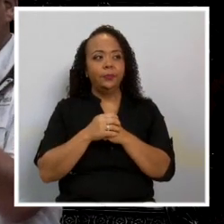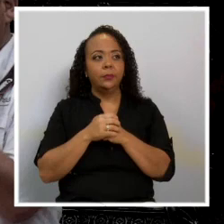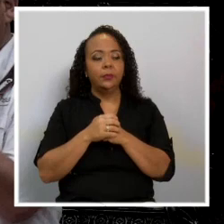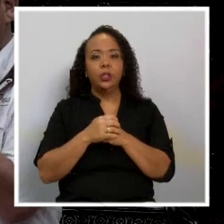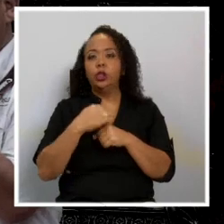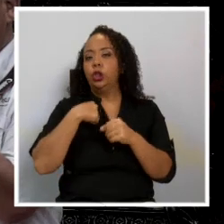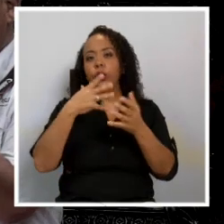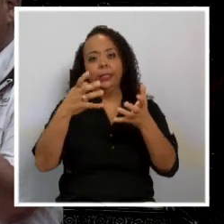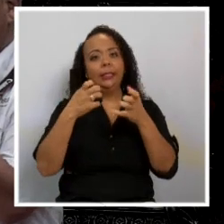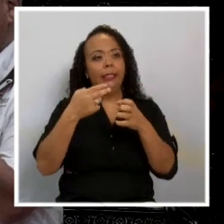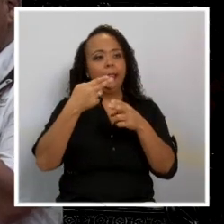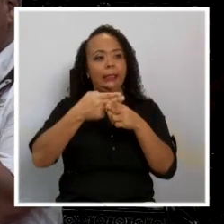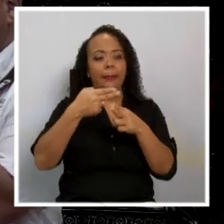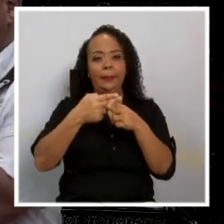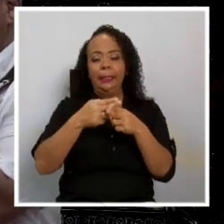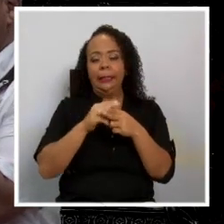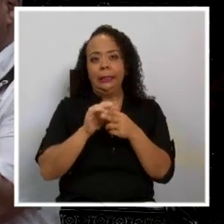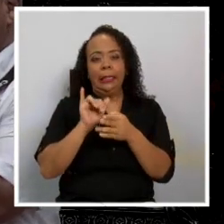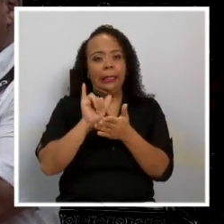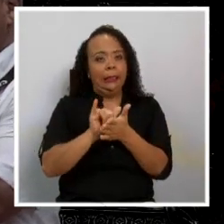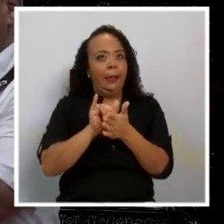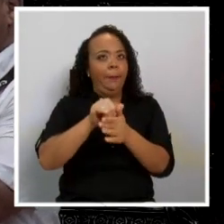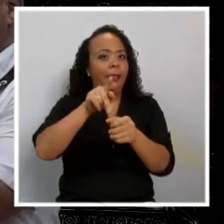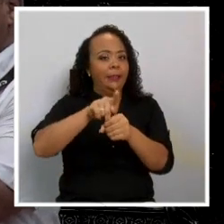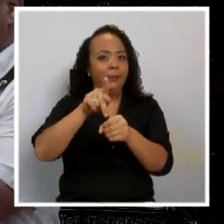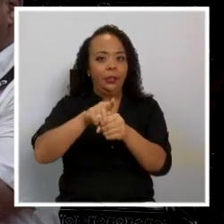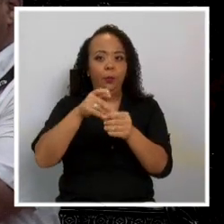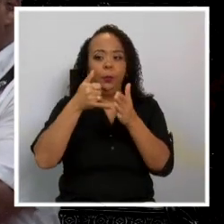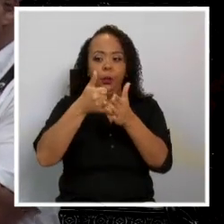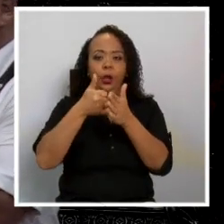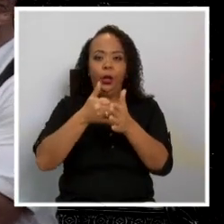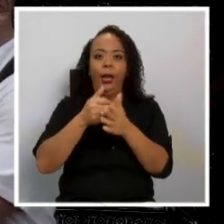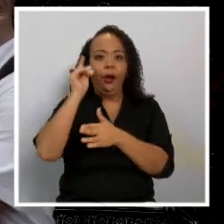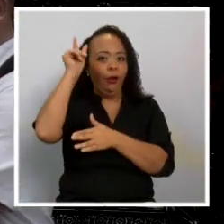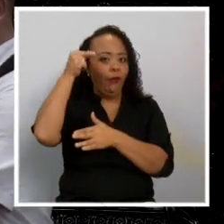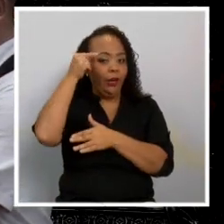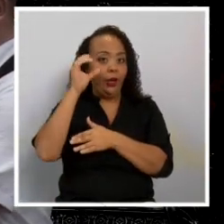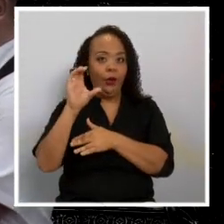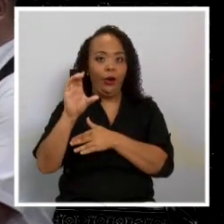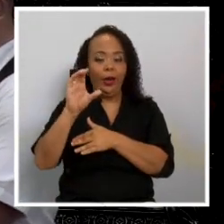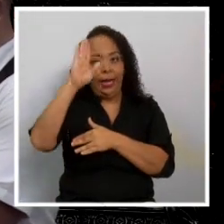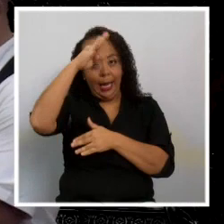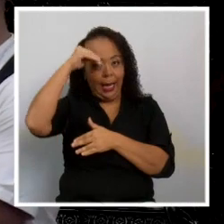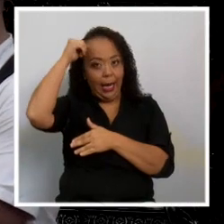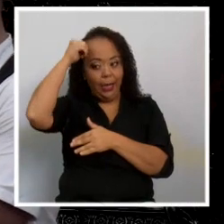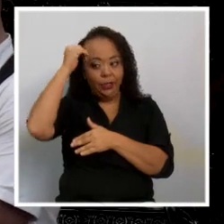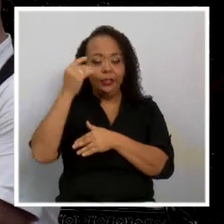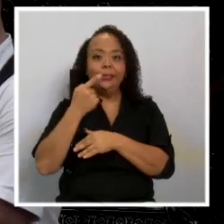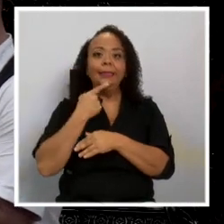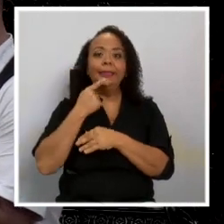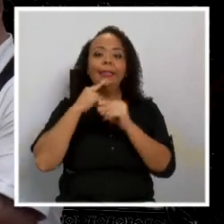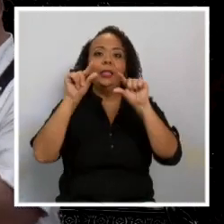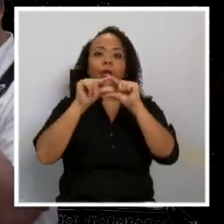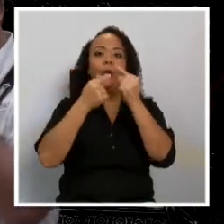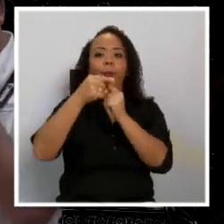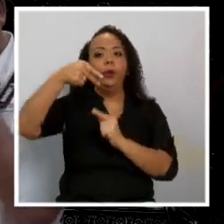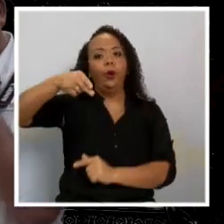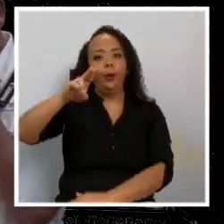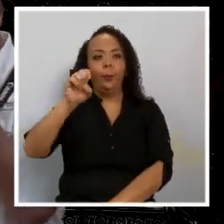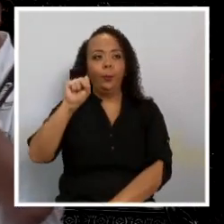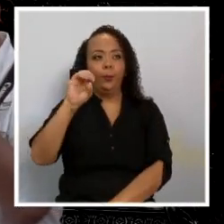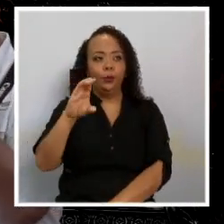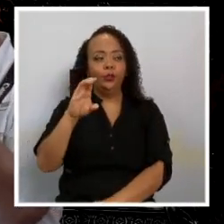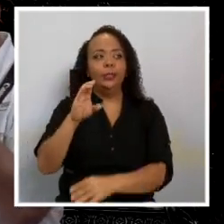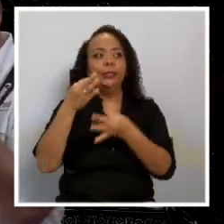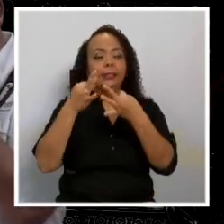no quisiera llamar cogobierno, pero esa participación protagónica en el gobierno de Carlos Alvarado, sea que la fracción del PUS trate de